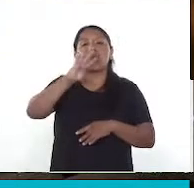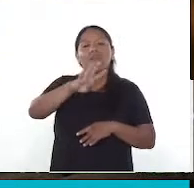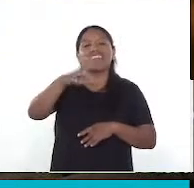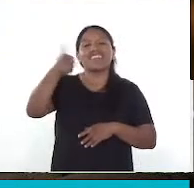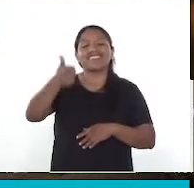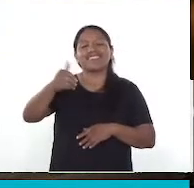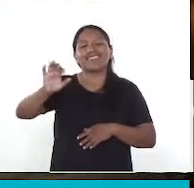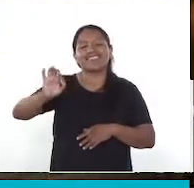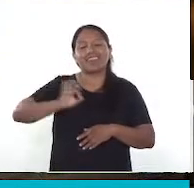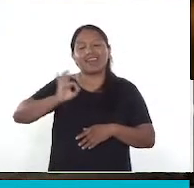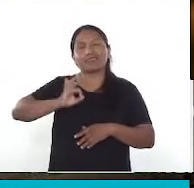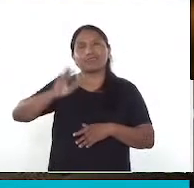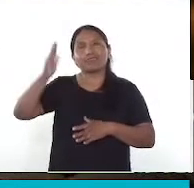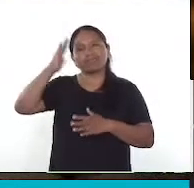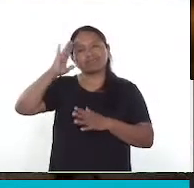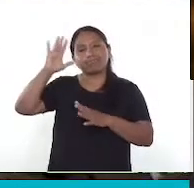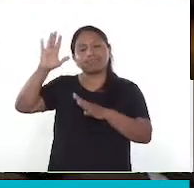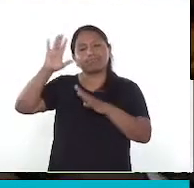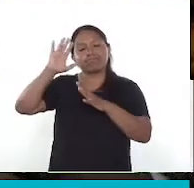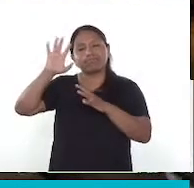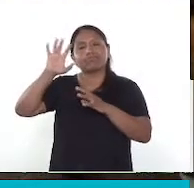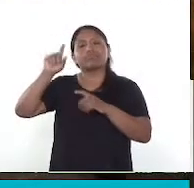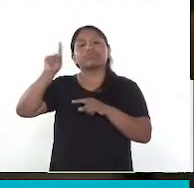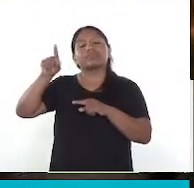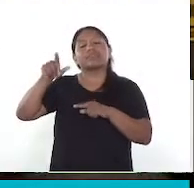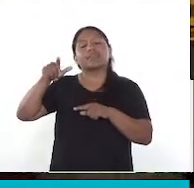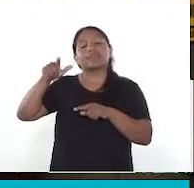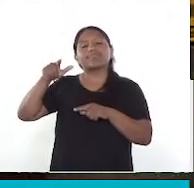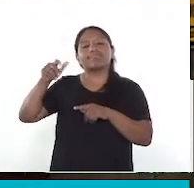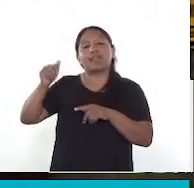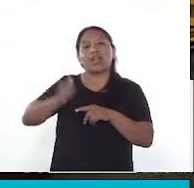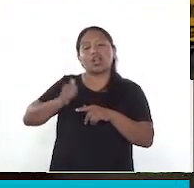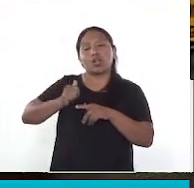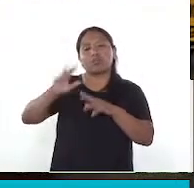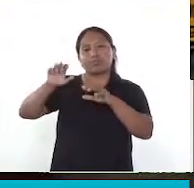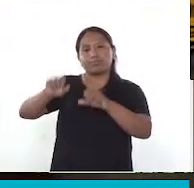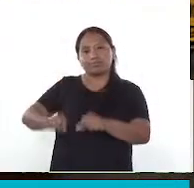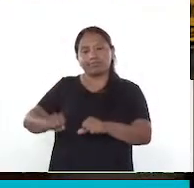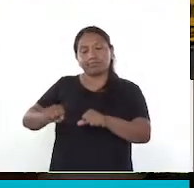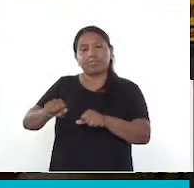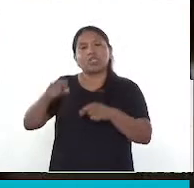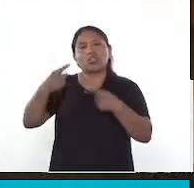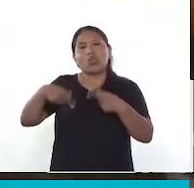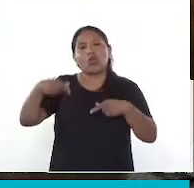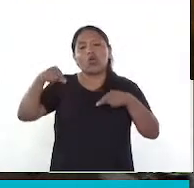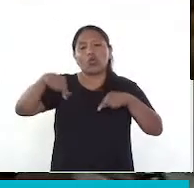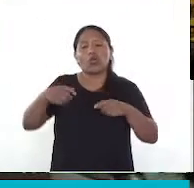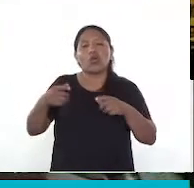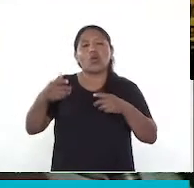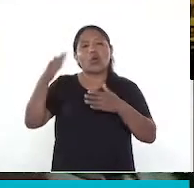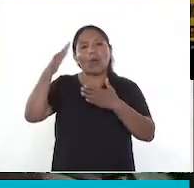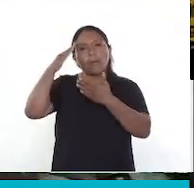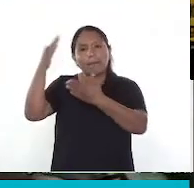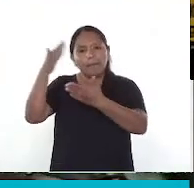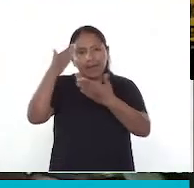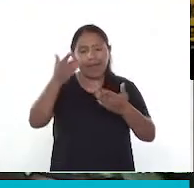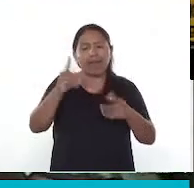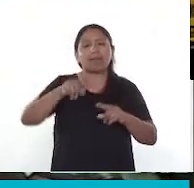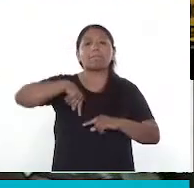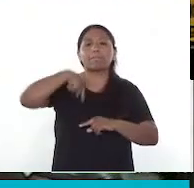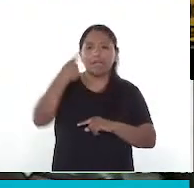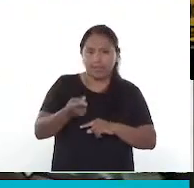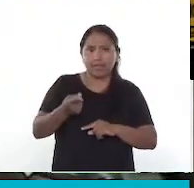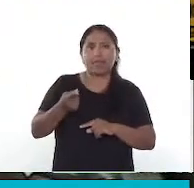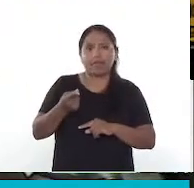años de aquel golpe de estado y todos los homenajes que realizamos hoy en esta cámara y que vamos a asistir mañana